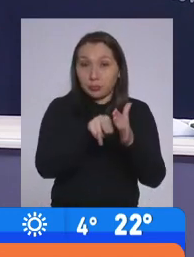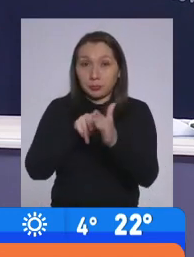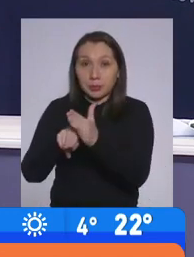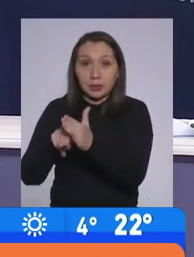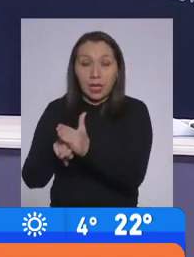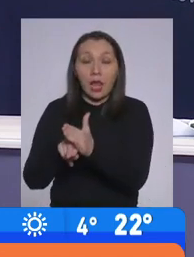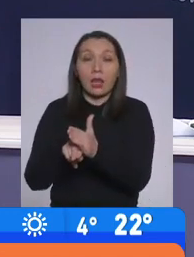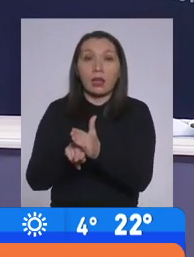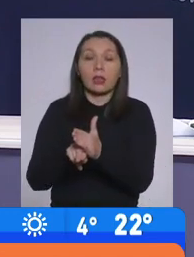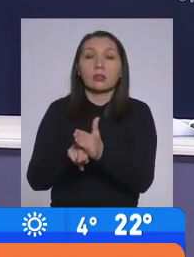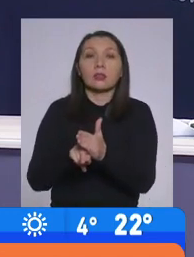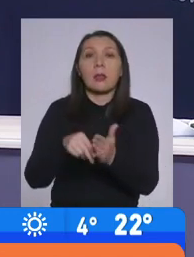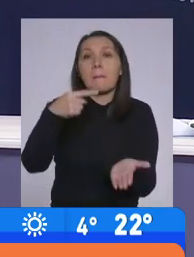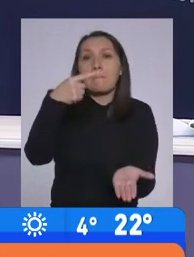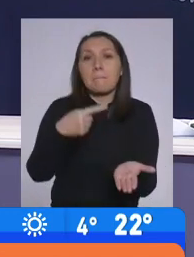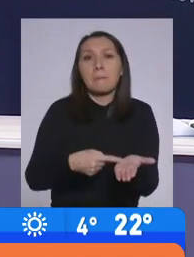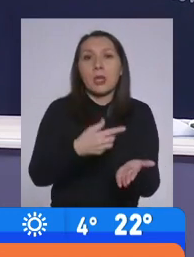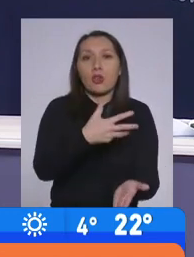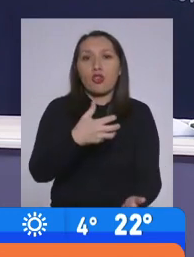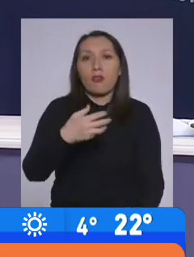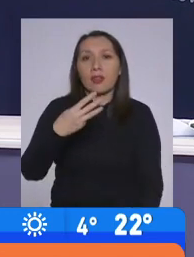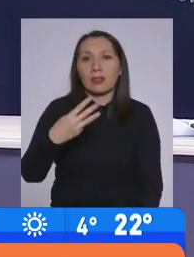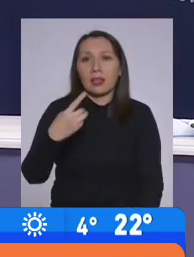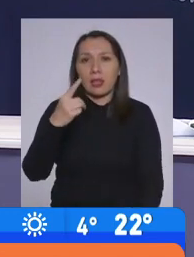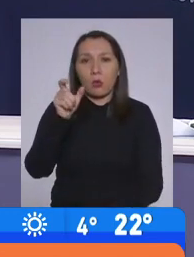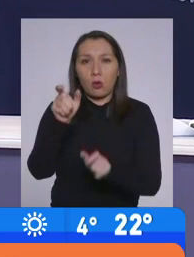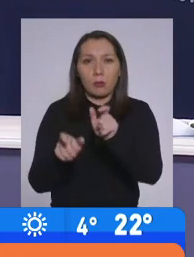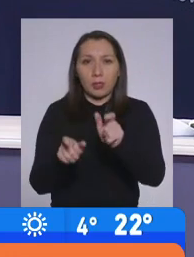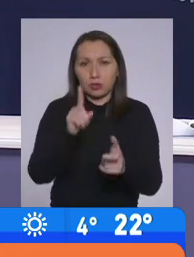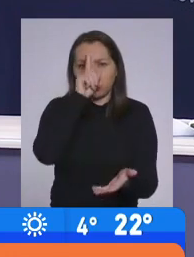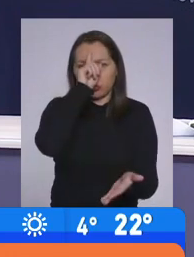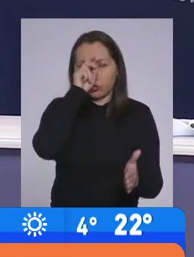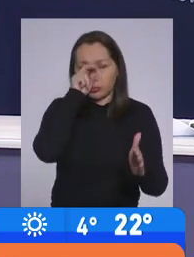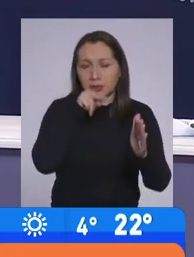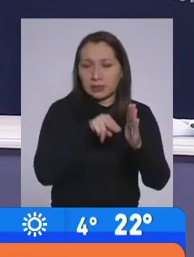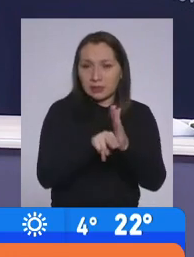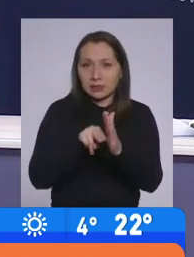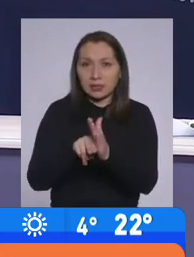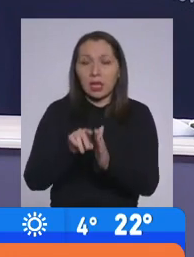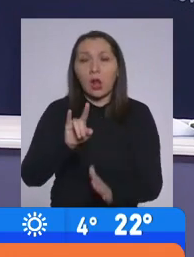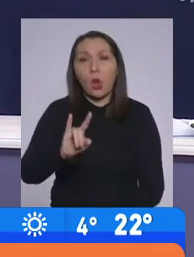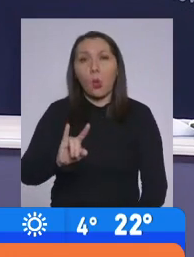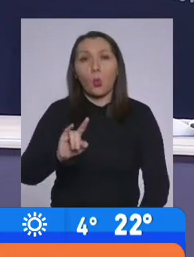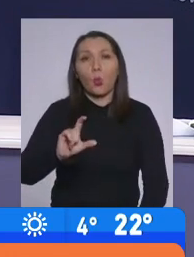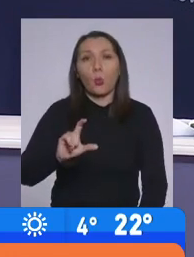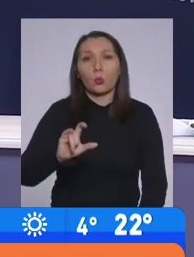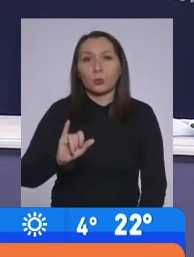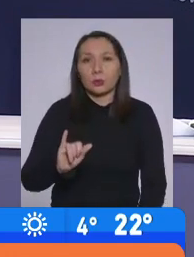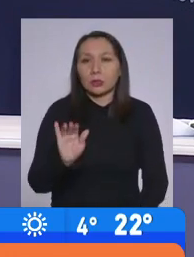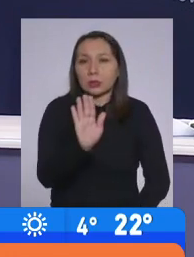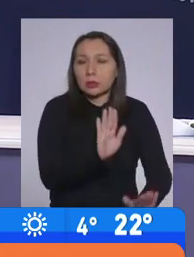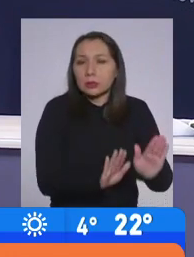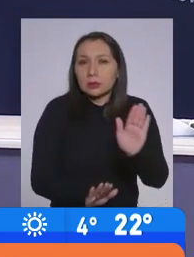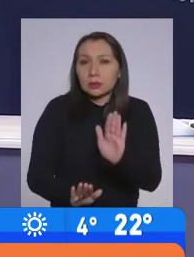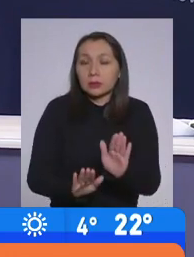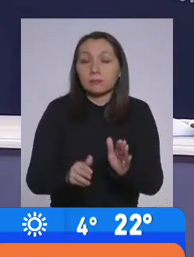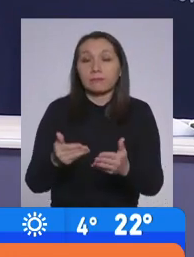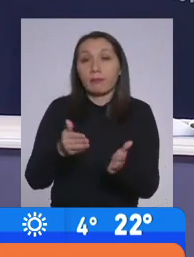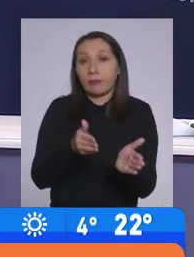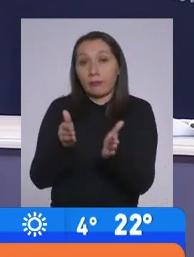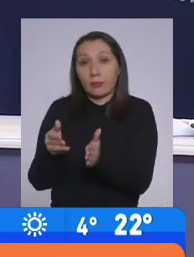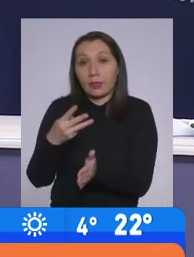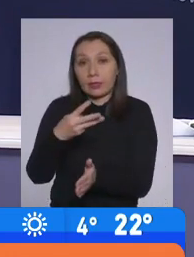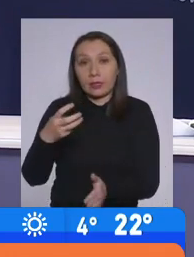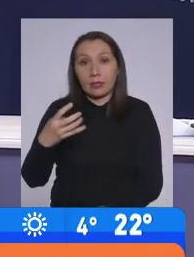registrado y se registra en 1931 personas hospitalizadas en unidad de cuidados intensivos de las cuales